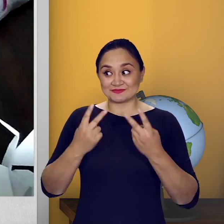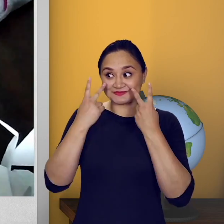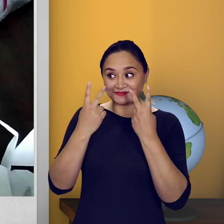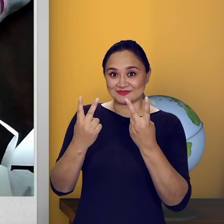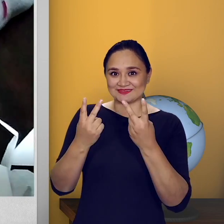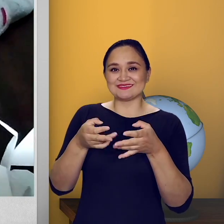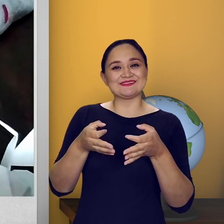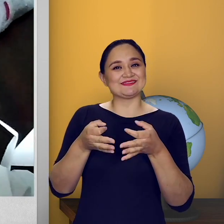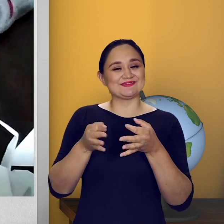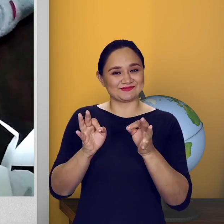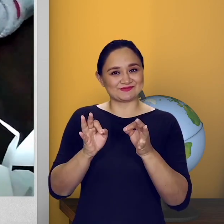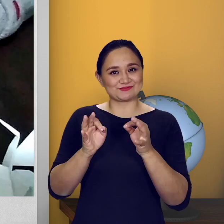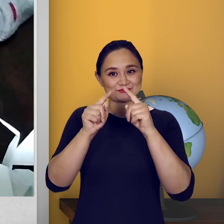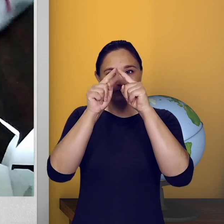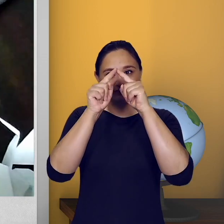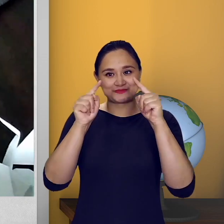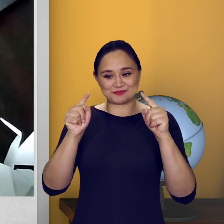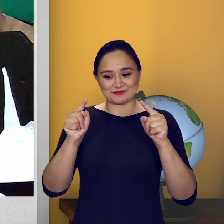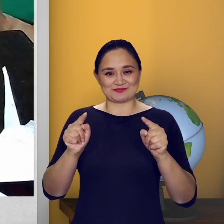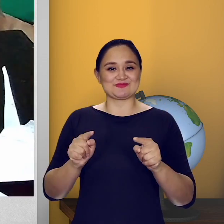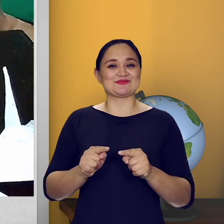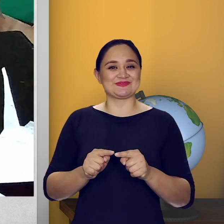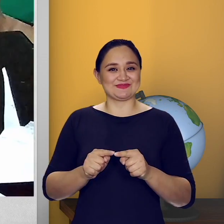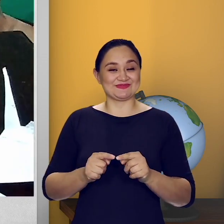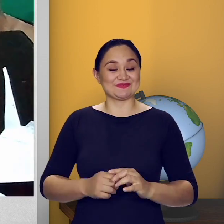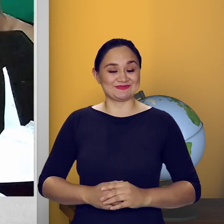dándonos así la forma de un rombo.